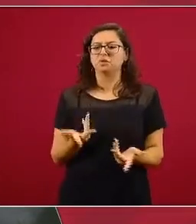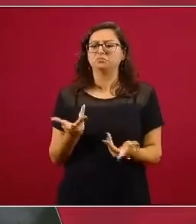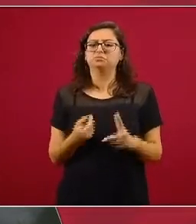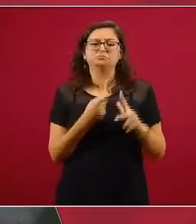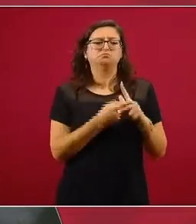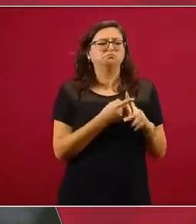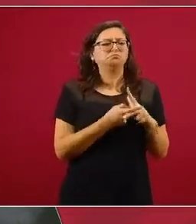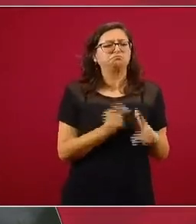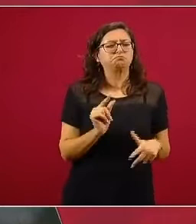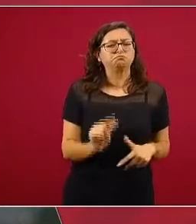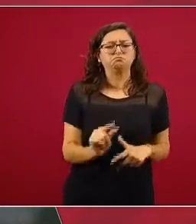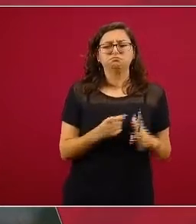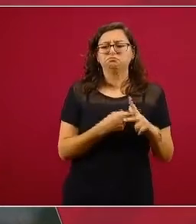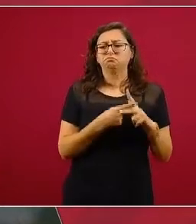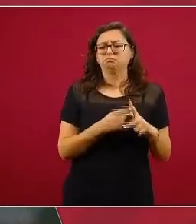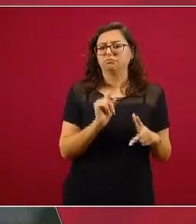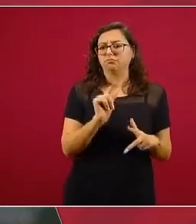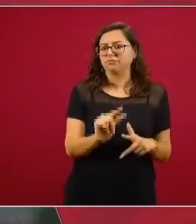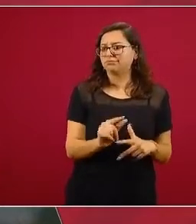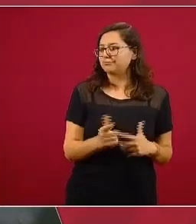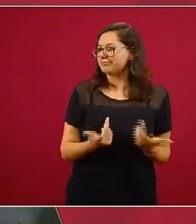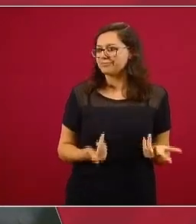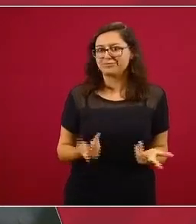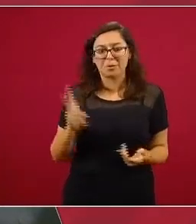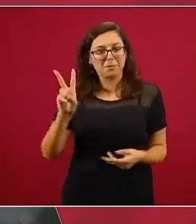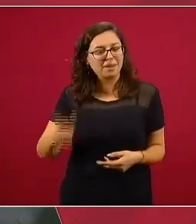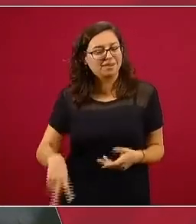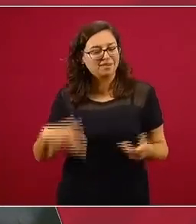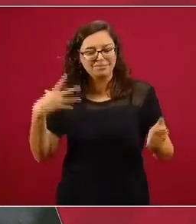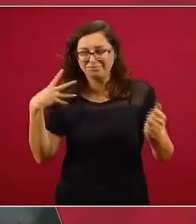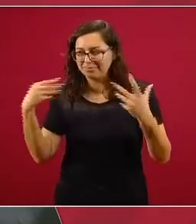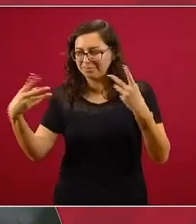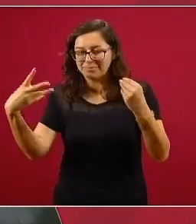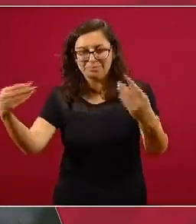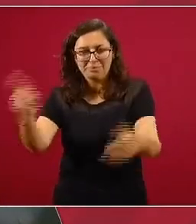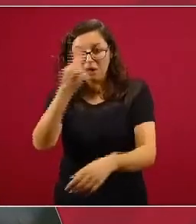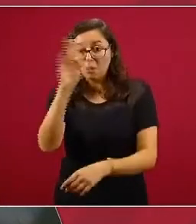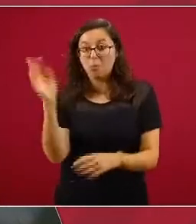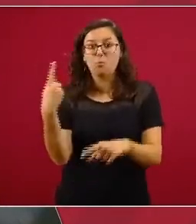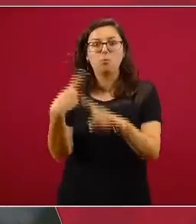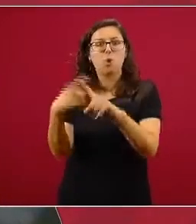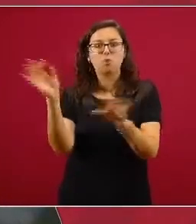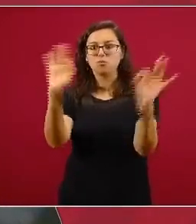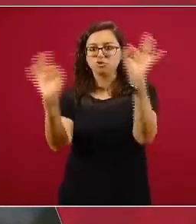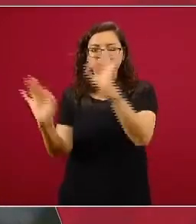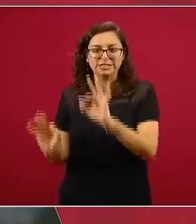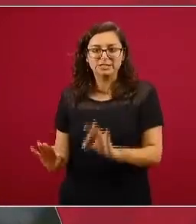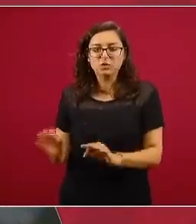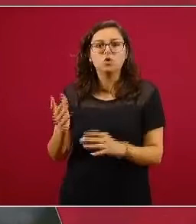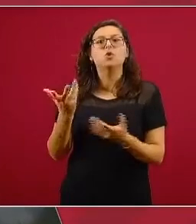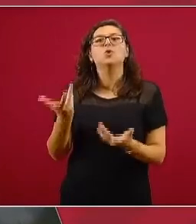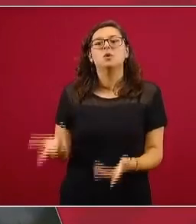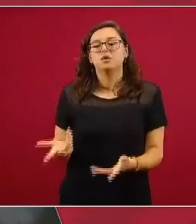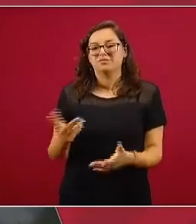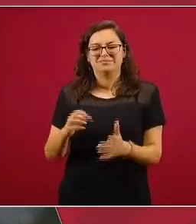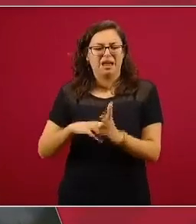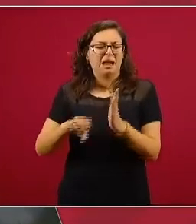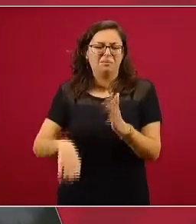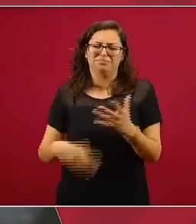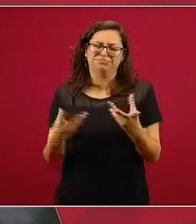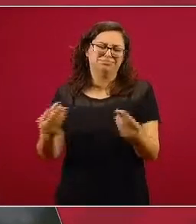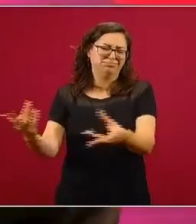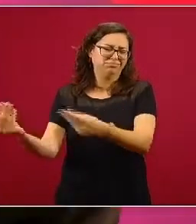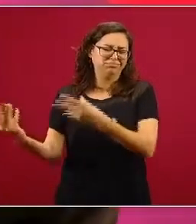estimaciones científicas sobre el tamaño de esas epidemias en México, por poner uno de muchísimos ejemplos. Y hablaba